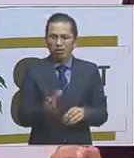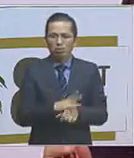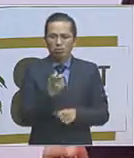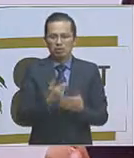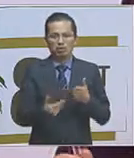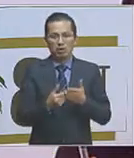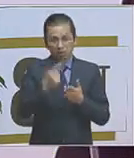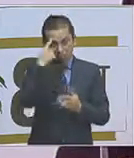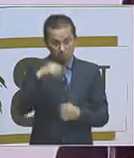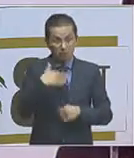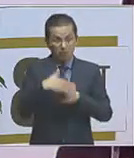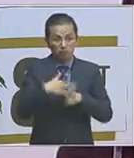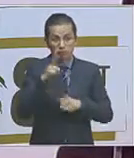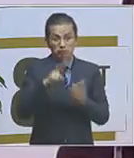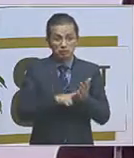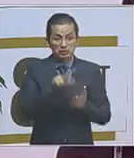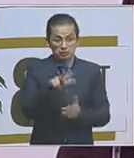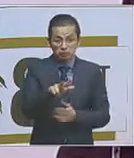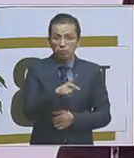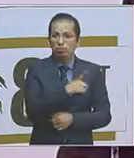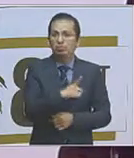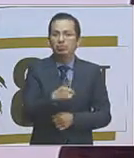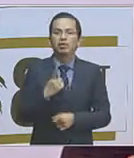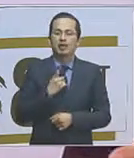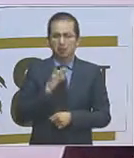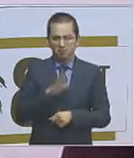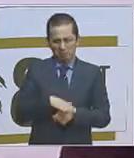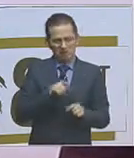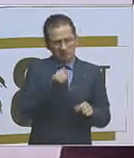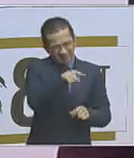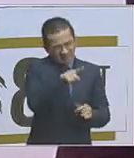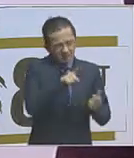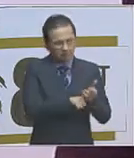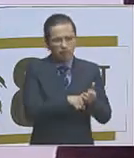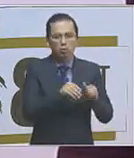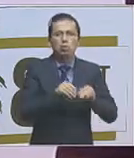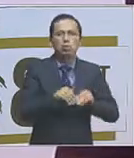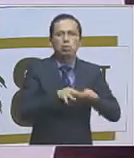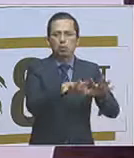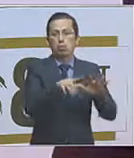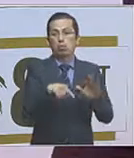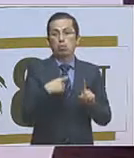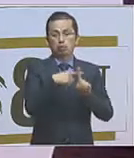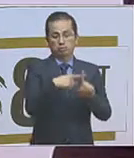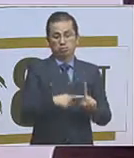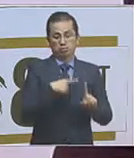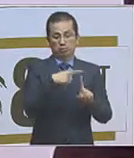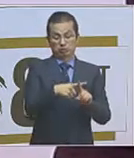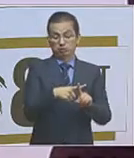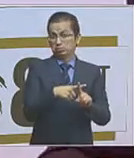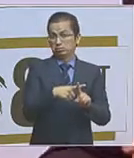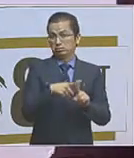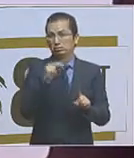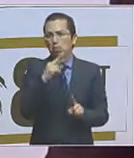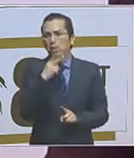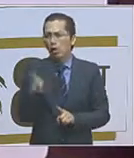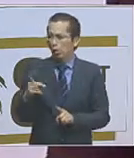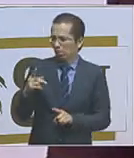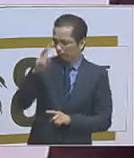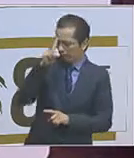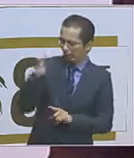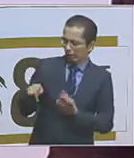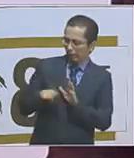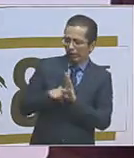nuestro aspecto más constructivo y no saque lo peor que tenemos como sociedad más